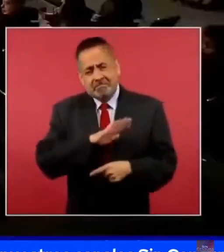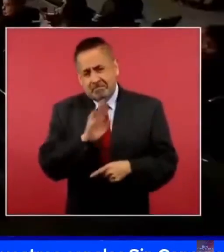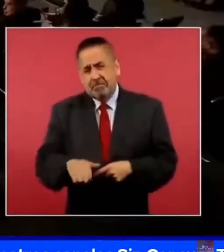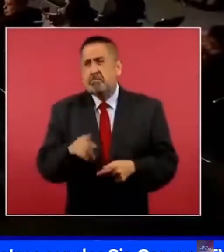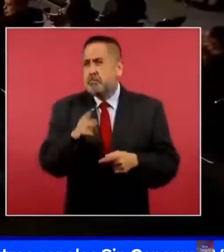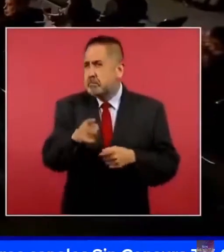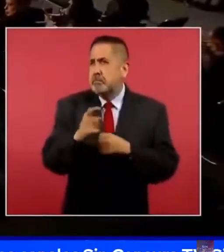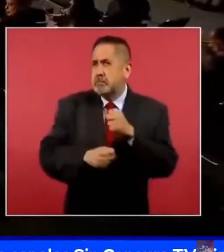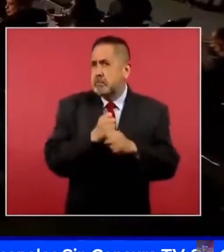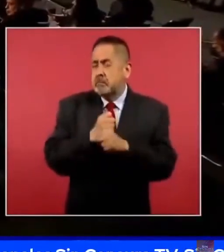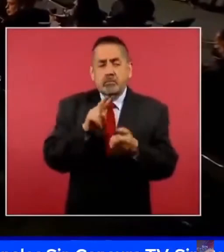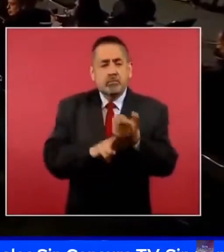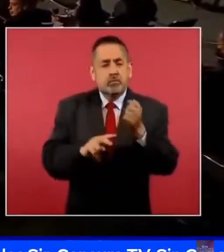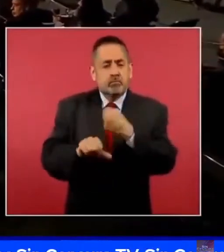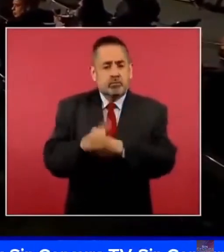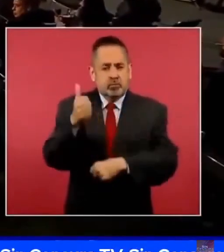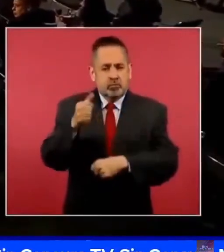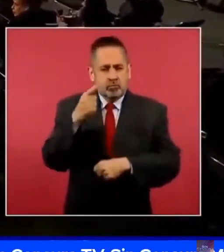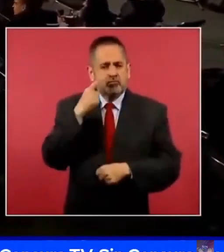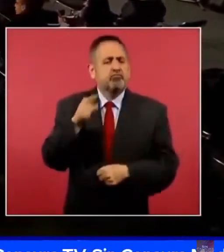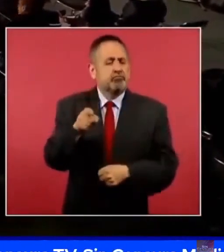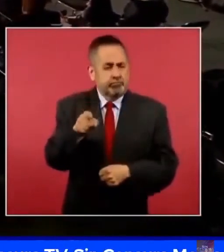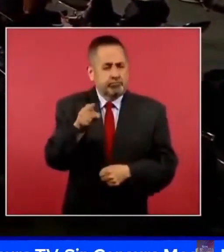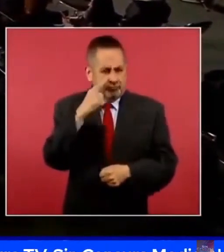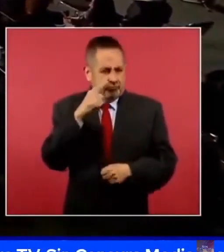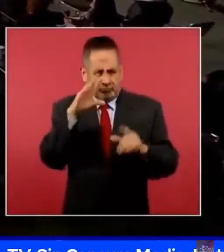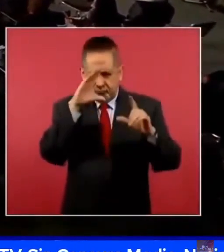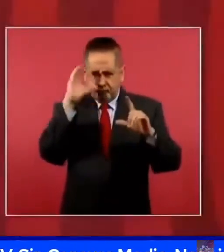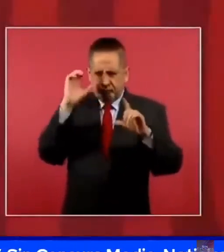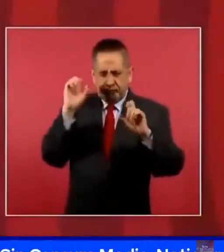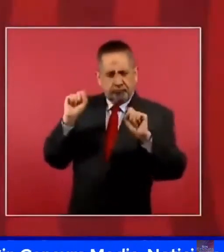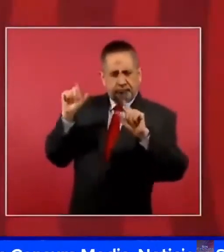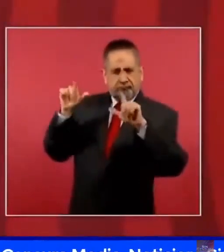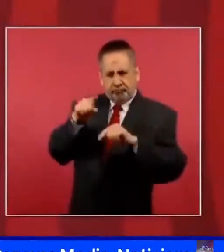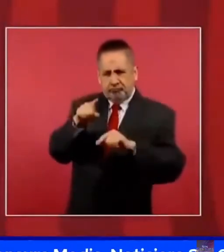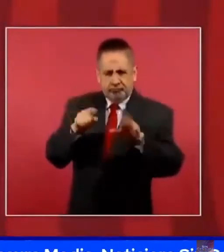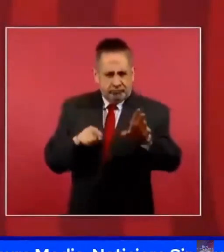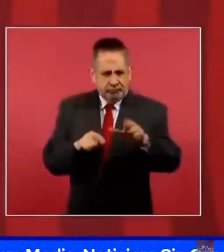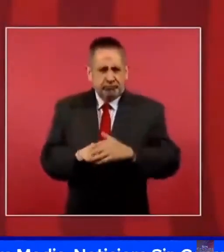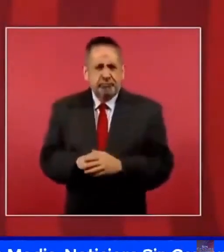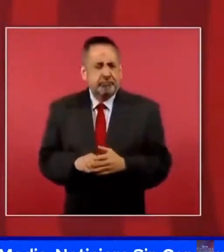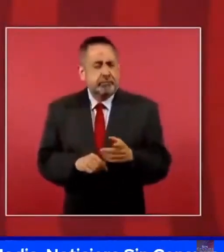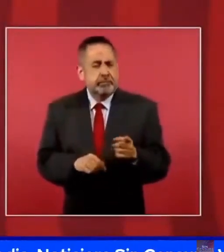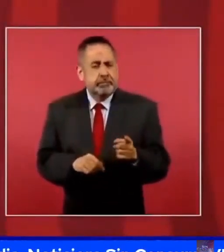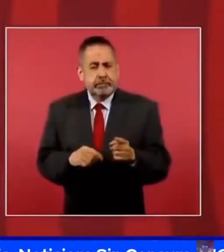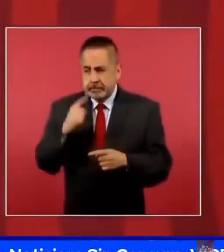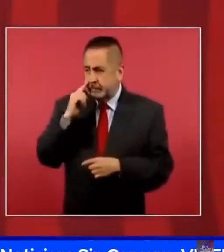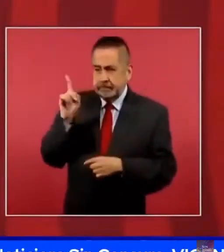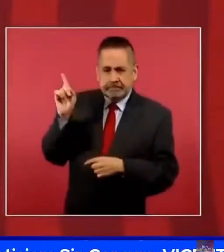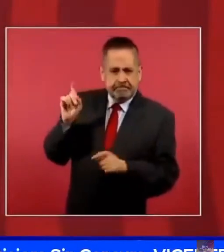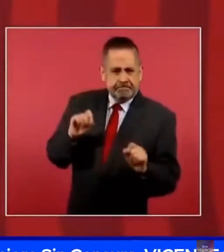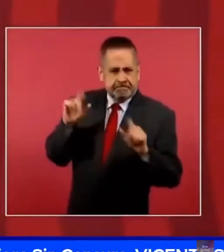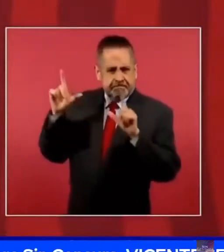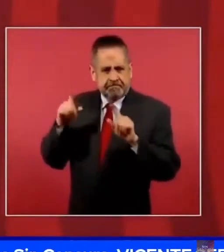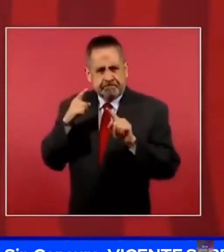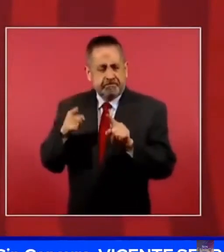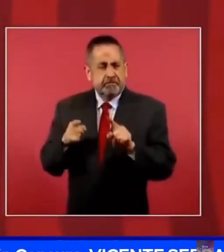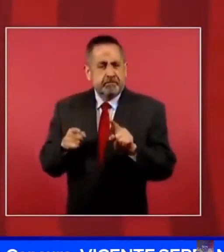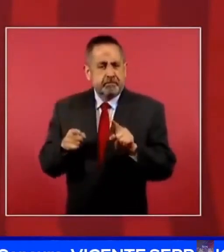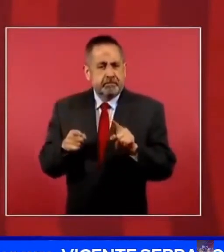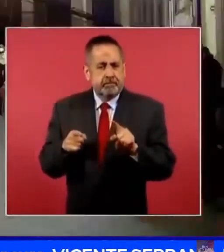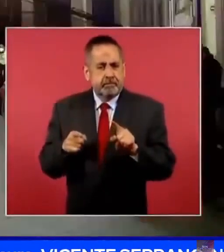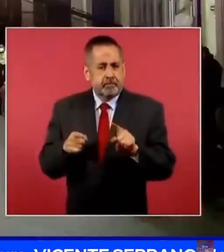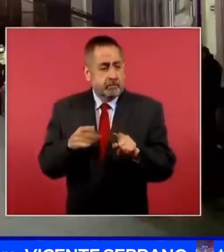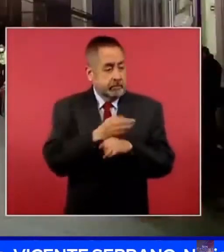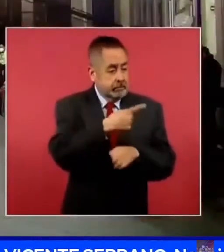2011. Van a ver ahorita la foto. Presidente. Son exactamente los que ahora están